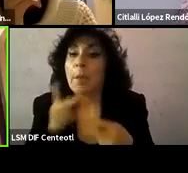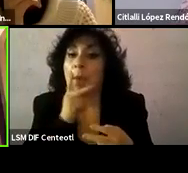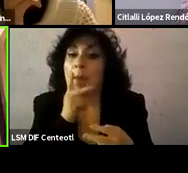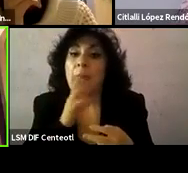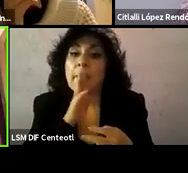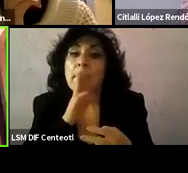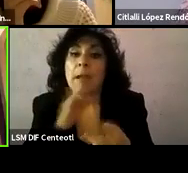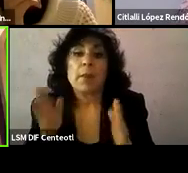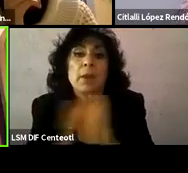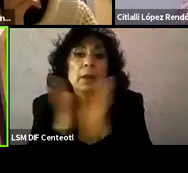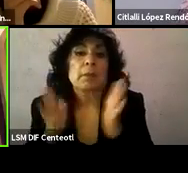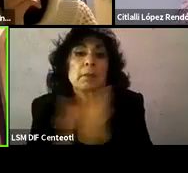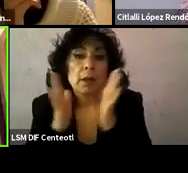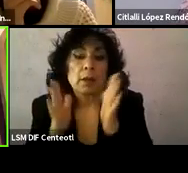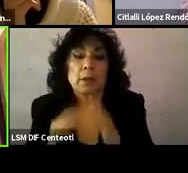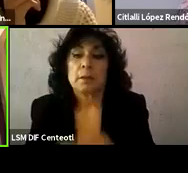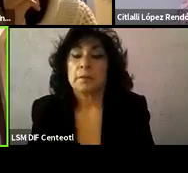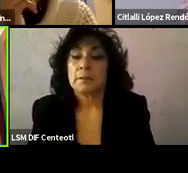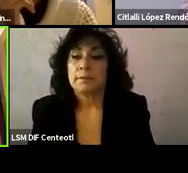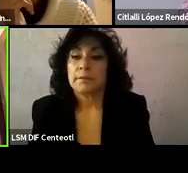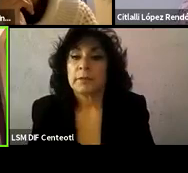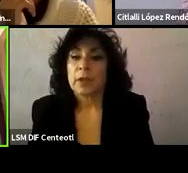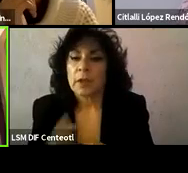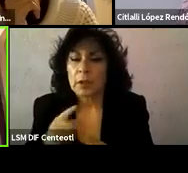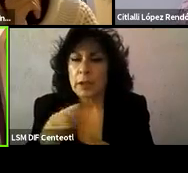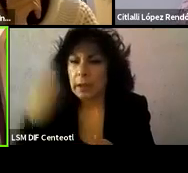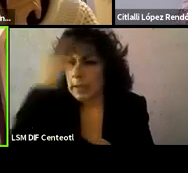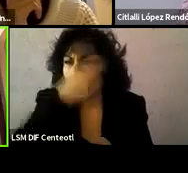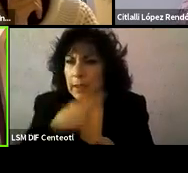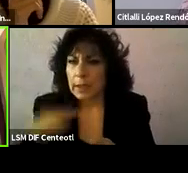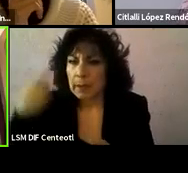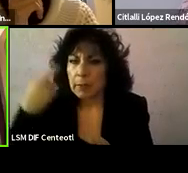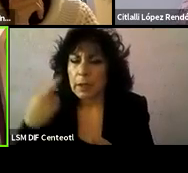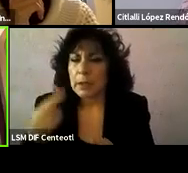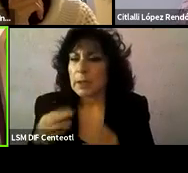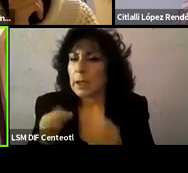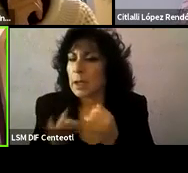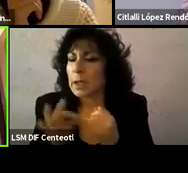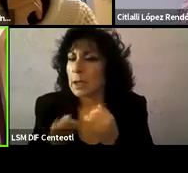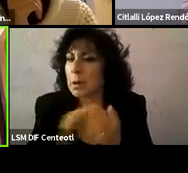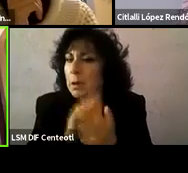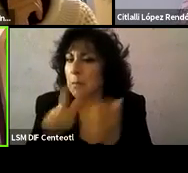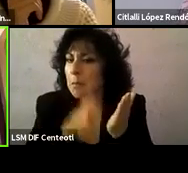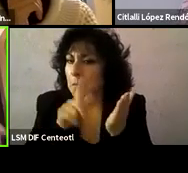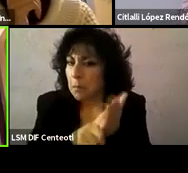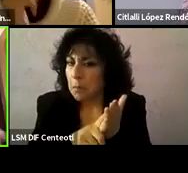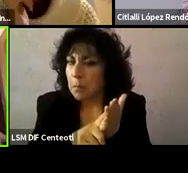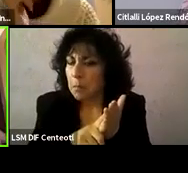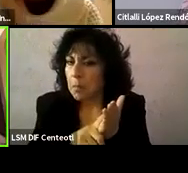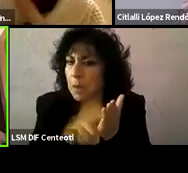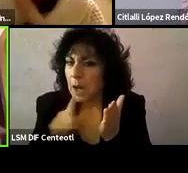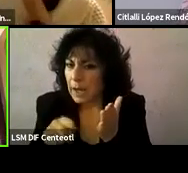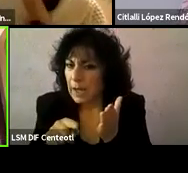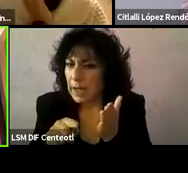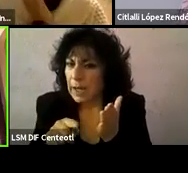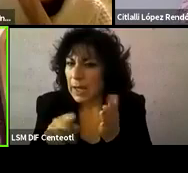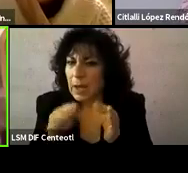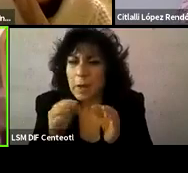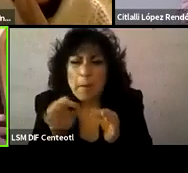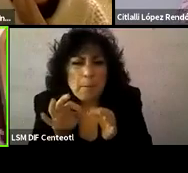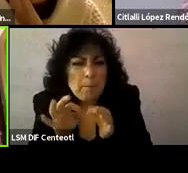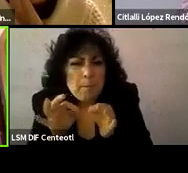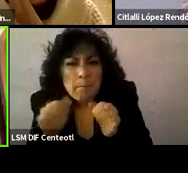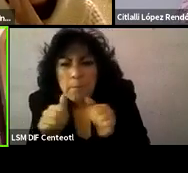si ustedes hacen un análisis de las últimas leyes, se darán cuenta de que hay un divorcio total entre